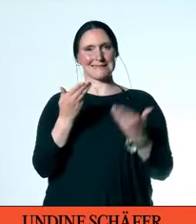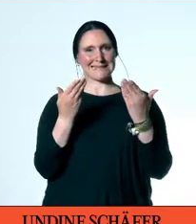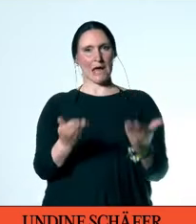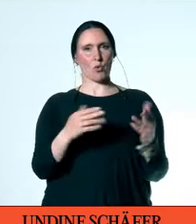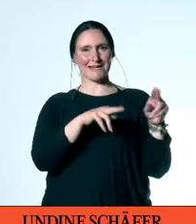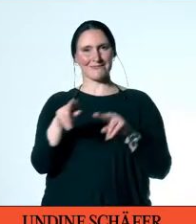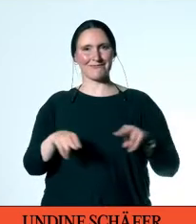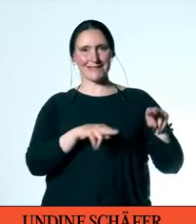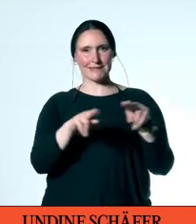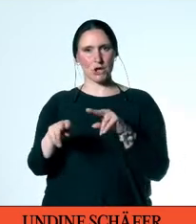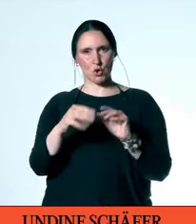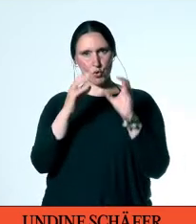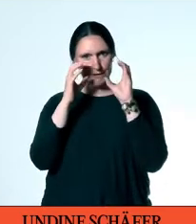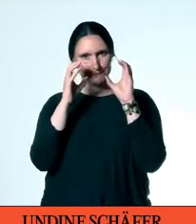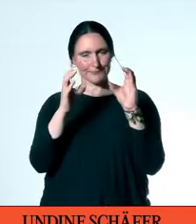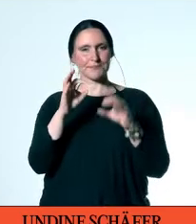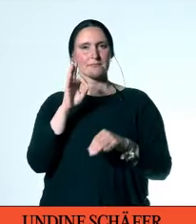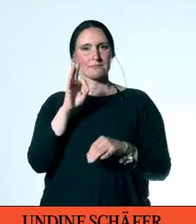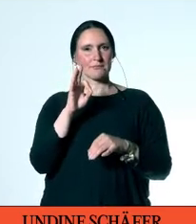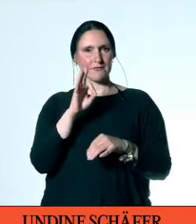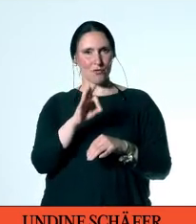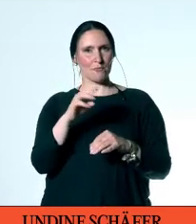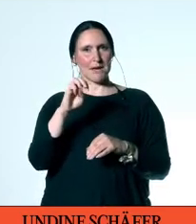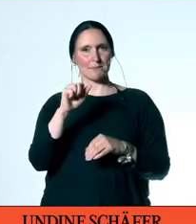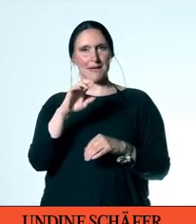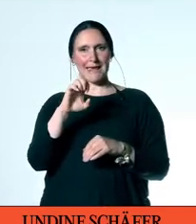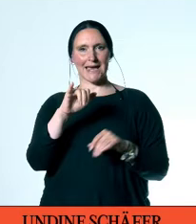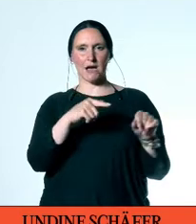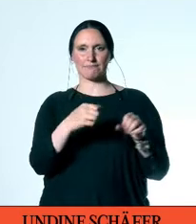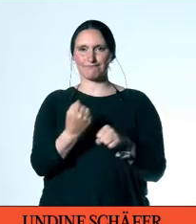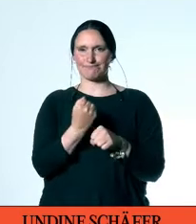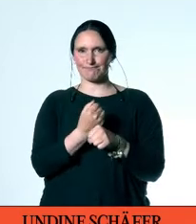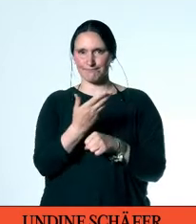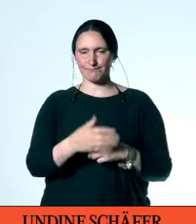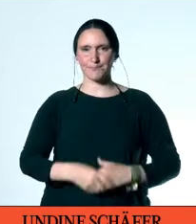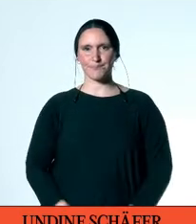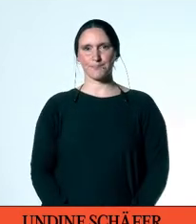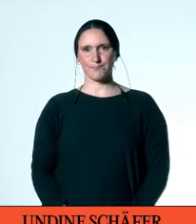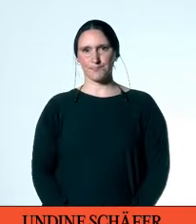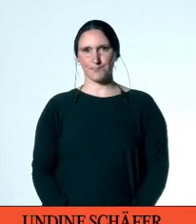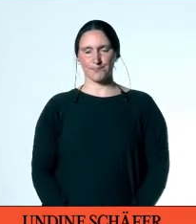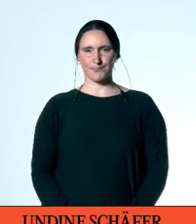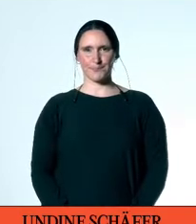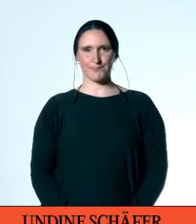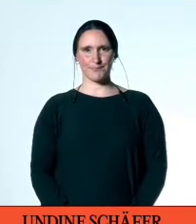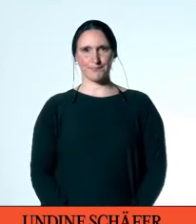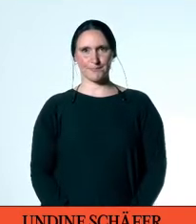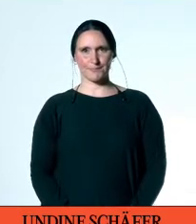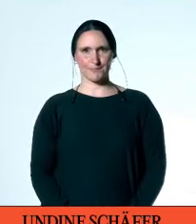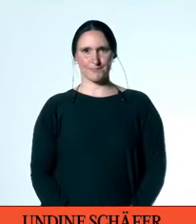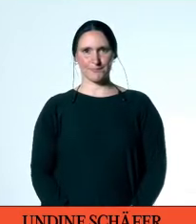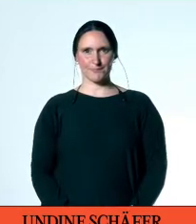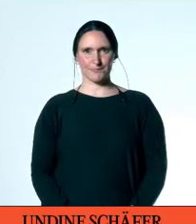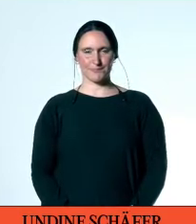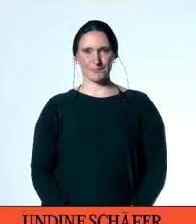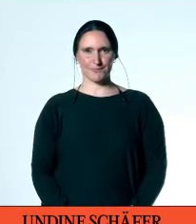an. Eine Produktion mit dem Titel Mobilisierung 8. März, Mobilisation 8 de Marzo.